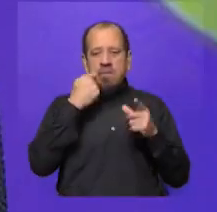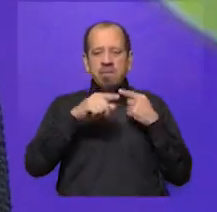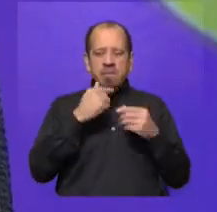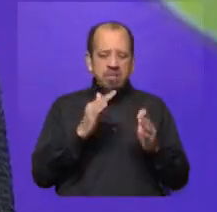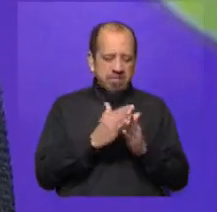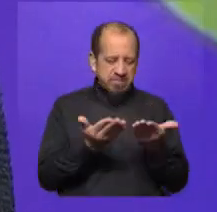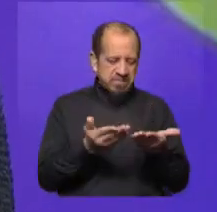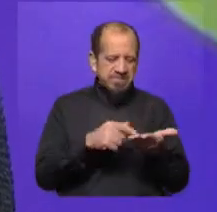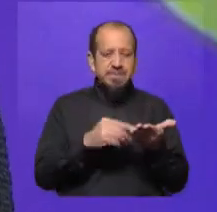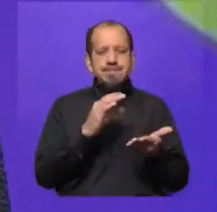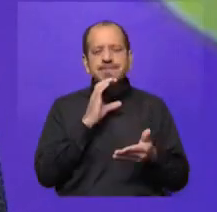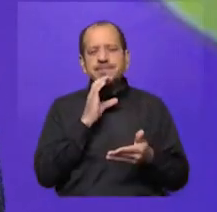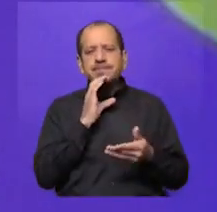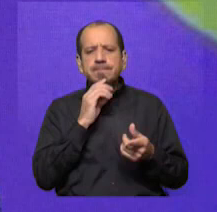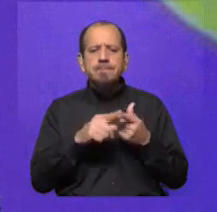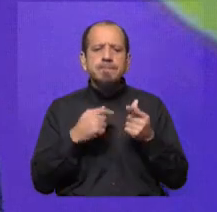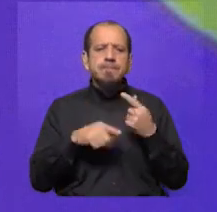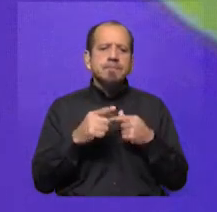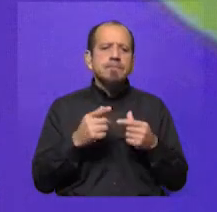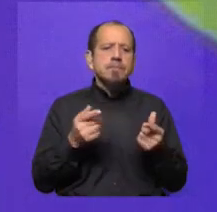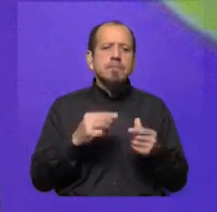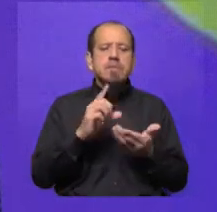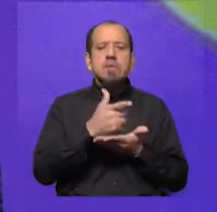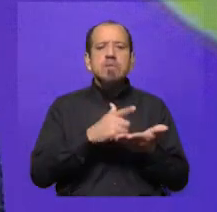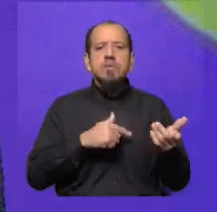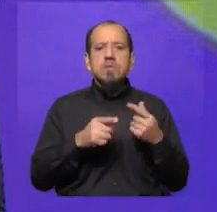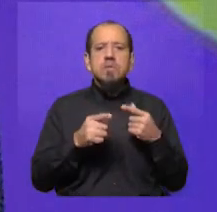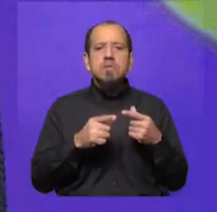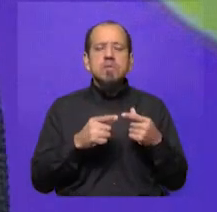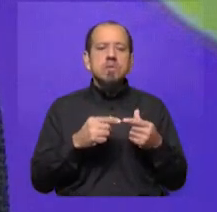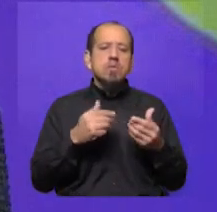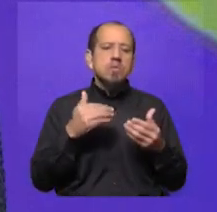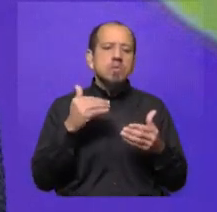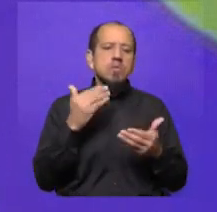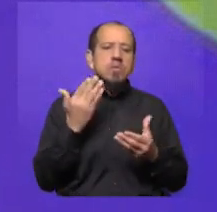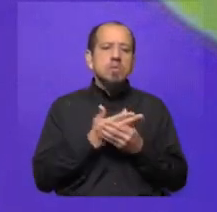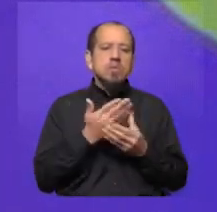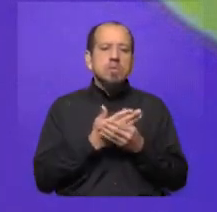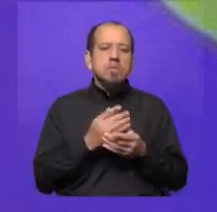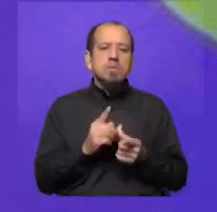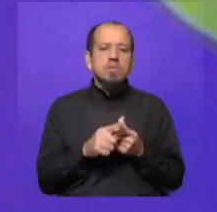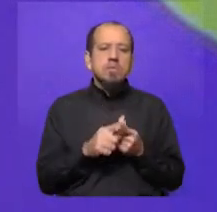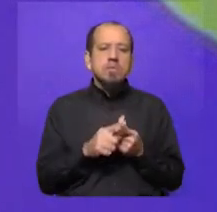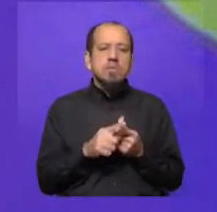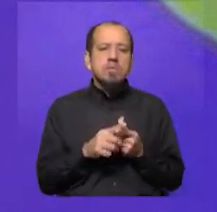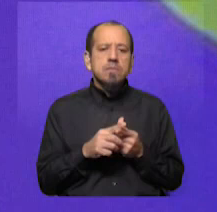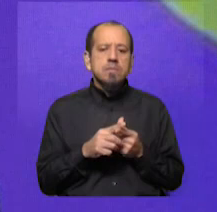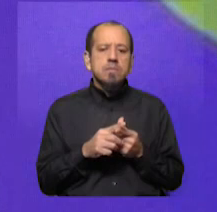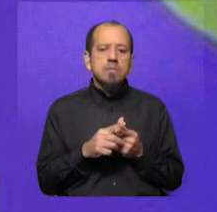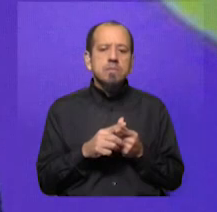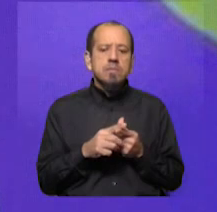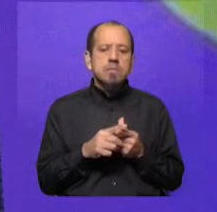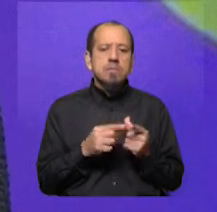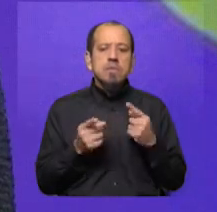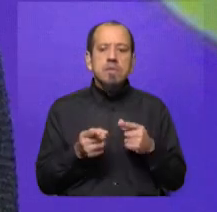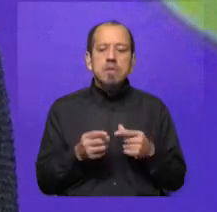gustaba la historieta la animación que le gustaban hacer la literatura de ciencia ficción coleccionaba lo que sea y que este y